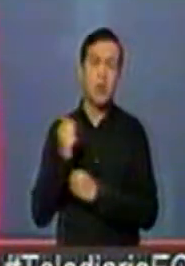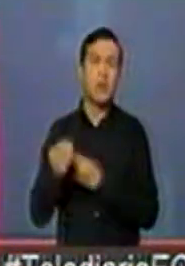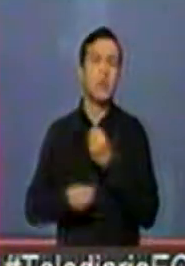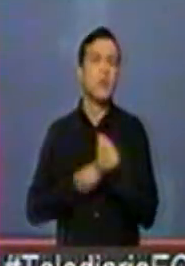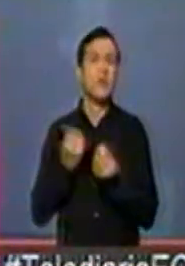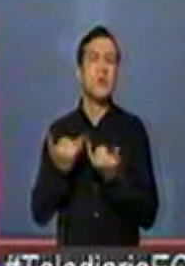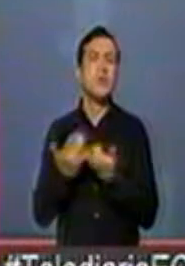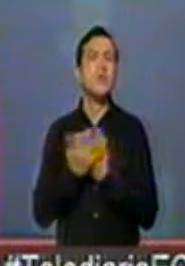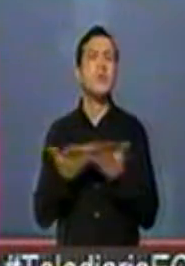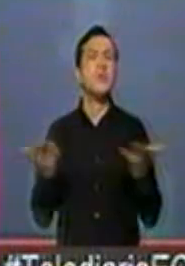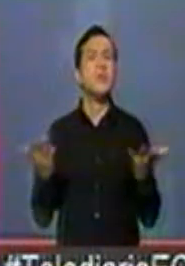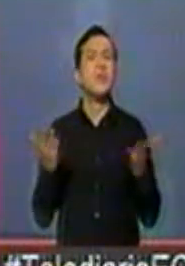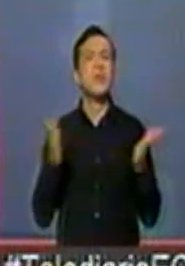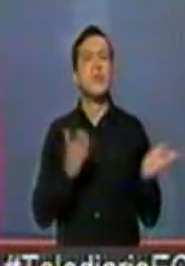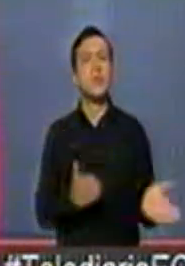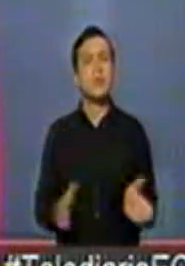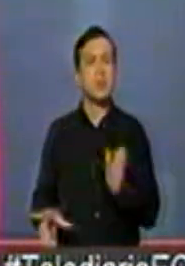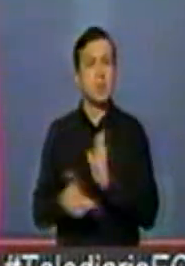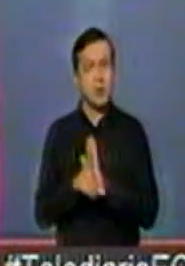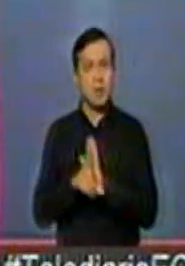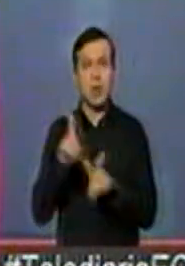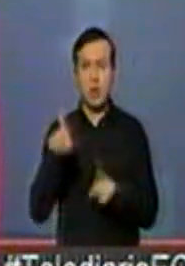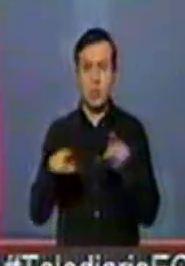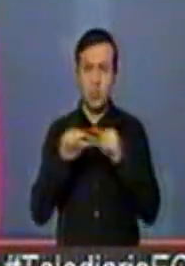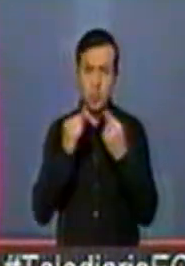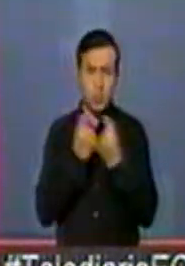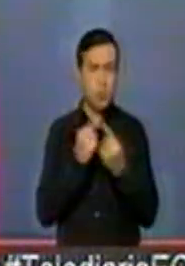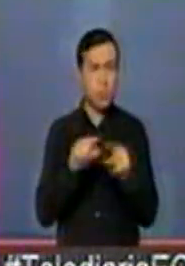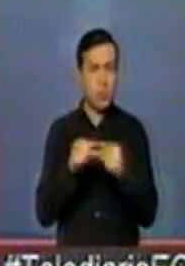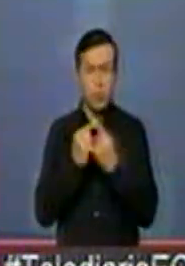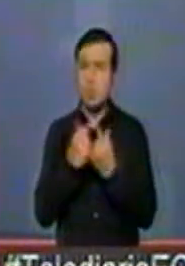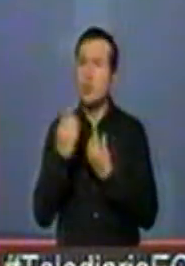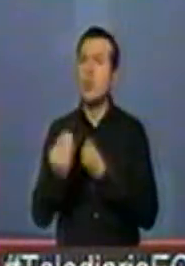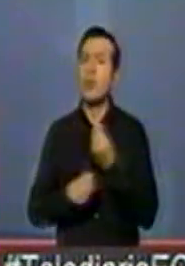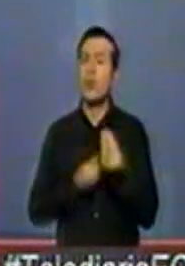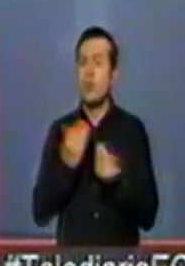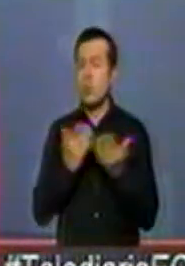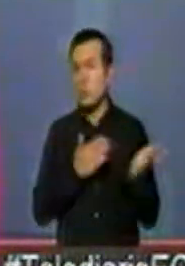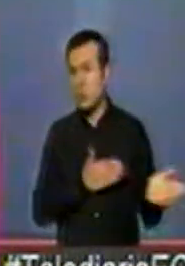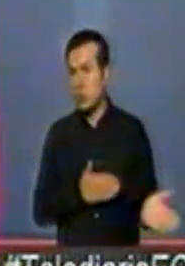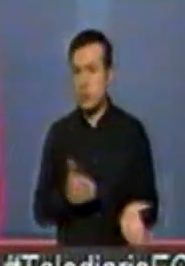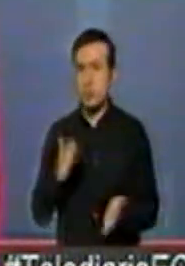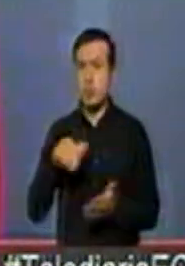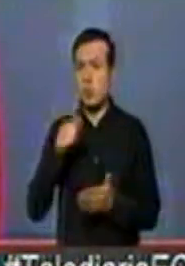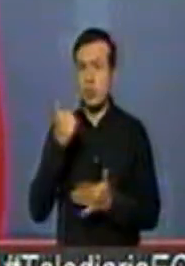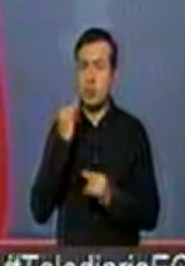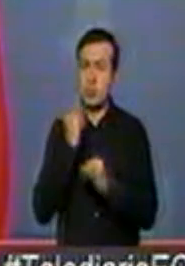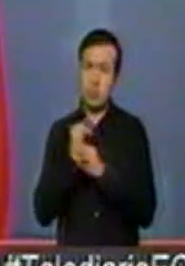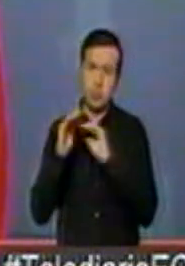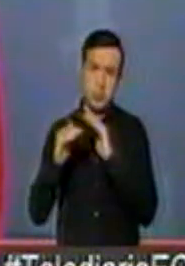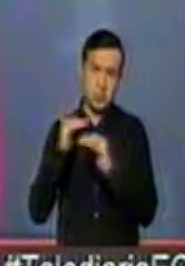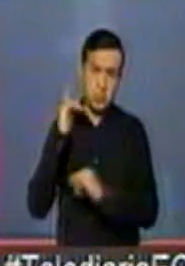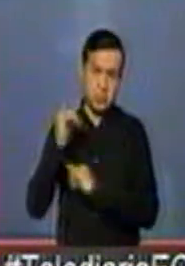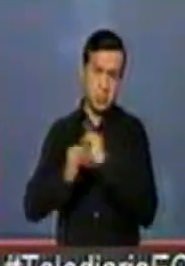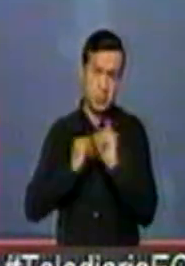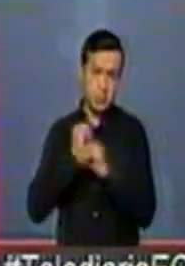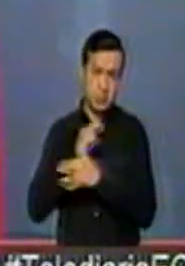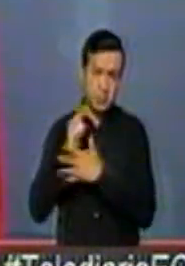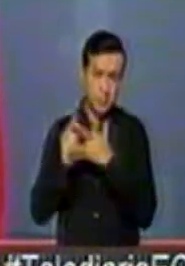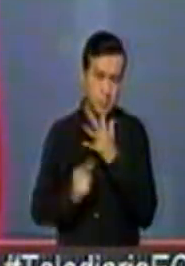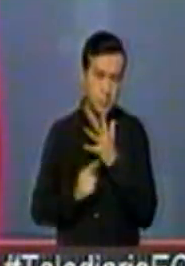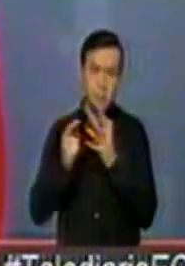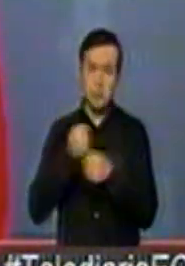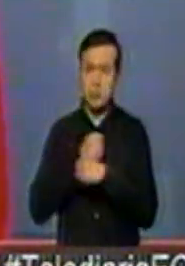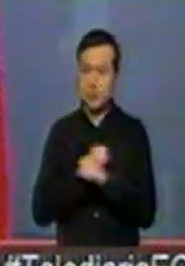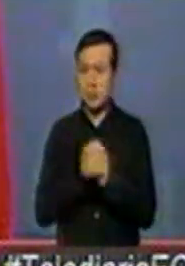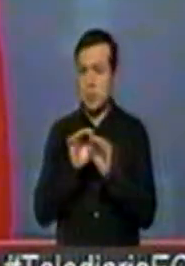hacer ahora desde el plano legal? Algunos colectivos han dicho, pues vamos a ir hacia otros instrumentos internacionales, quizá desde la